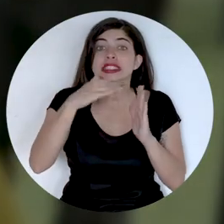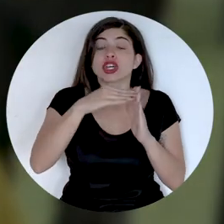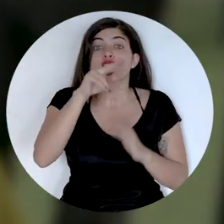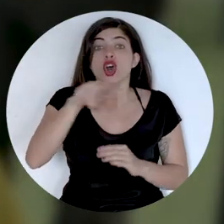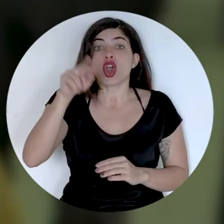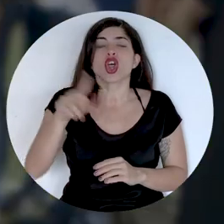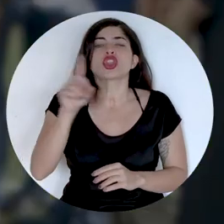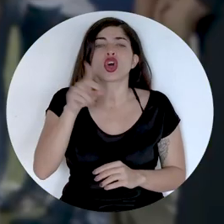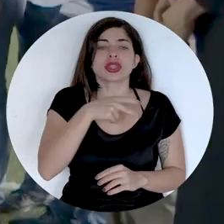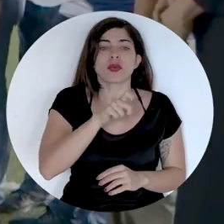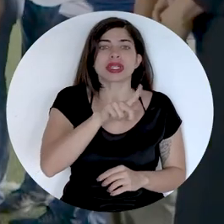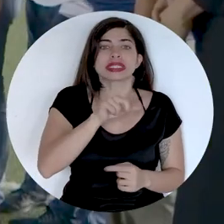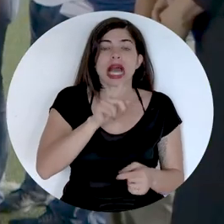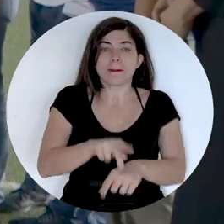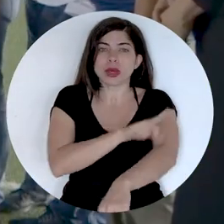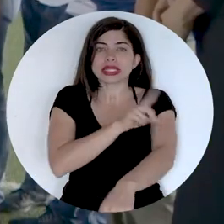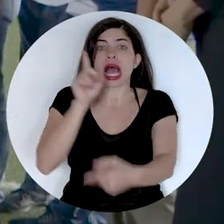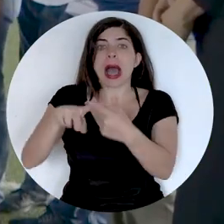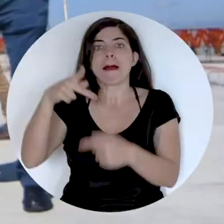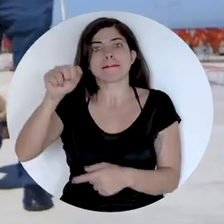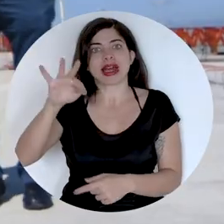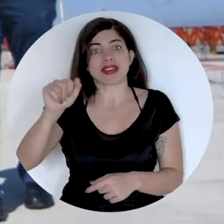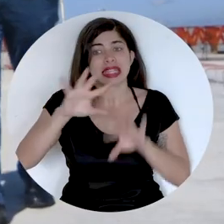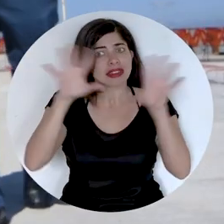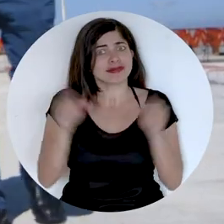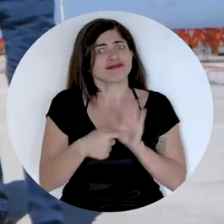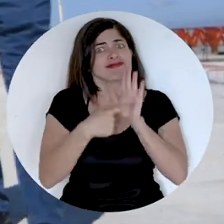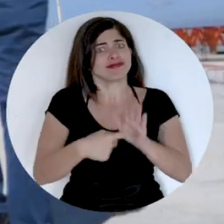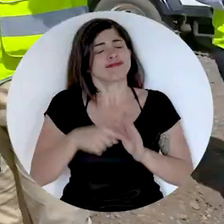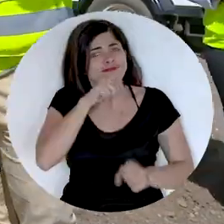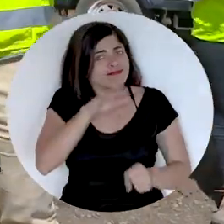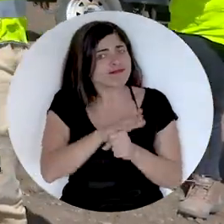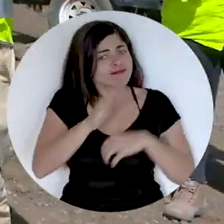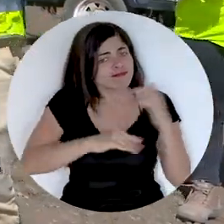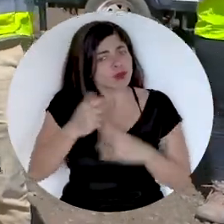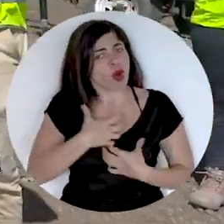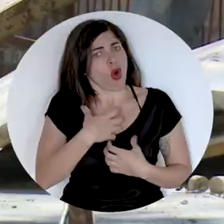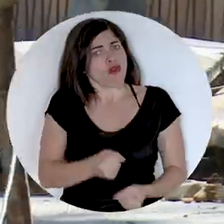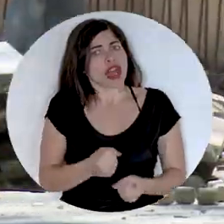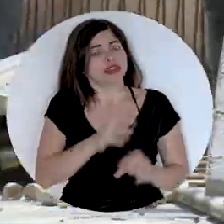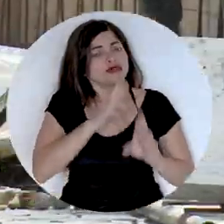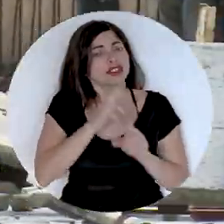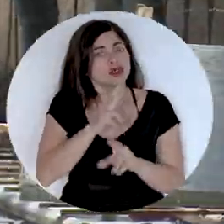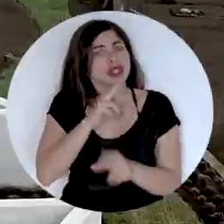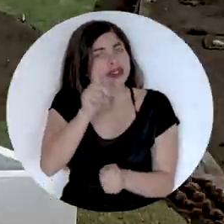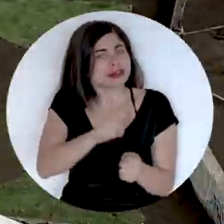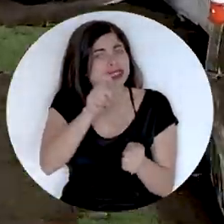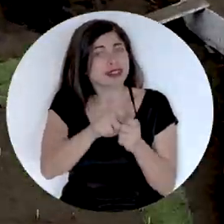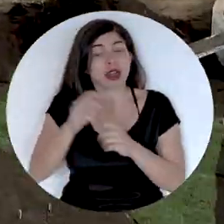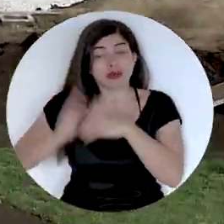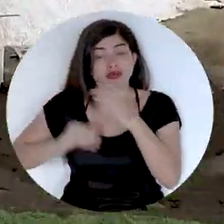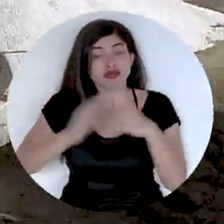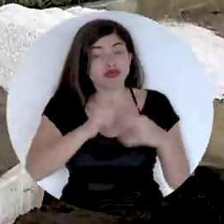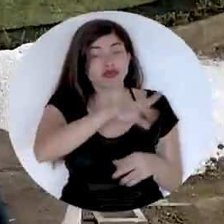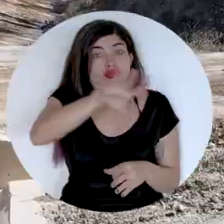7.083 millones de colones en el tramo Puriscal-Parrita. Este esfuerzo es la materialización de nuestro compromiso por construir confianza desde la base de